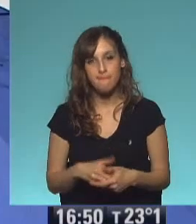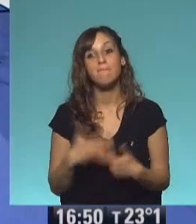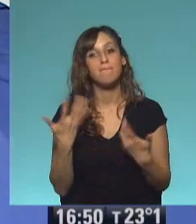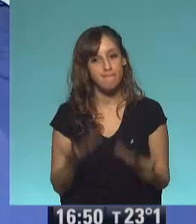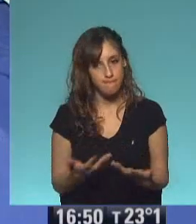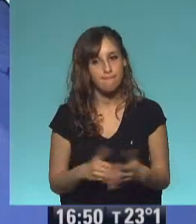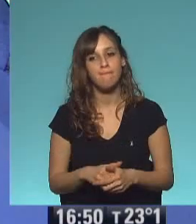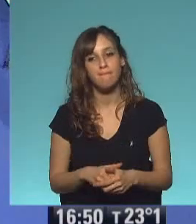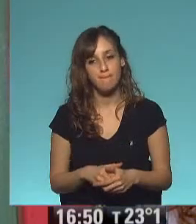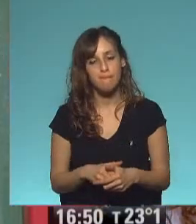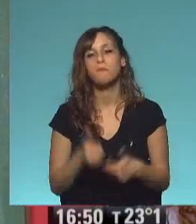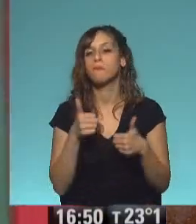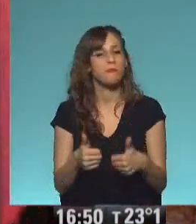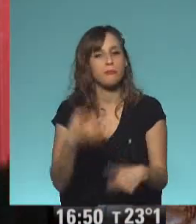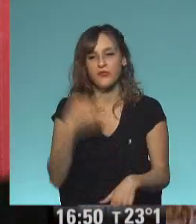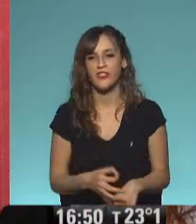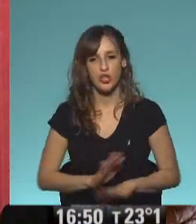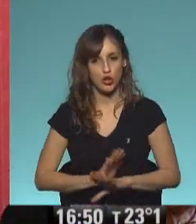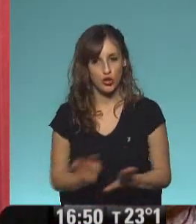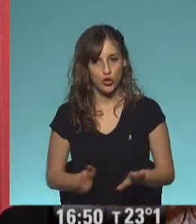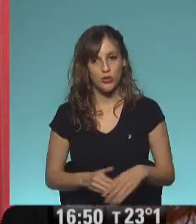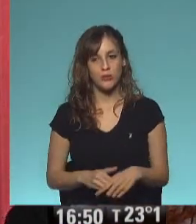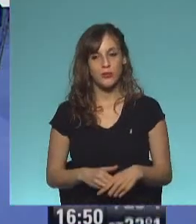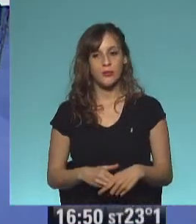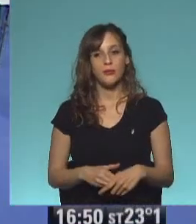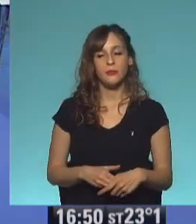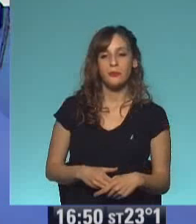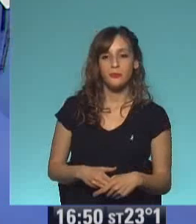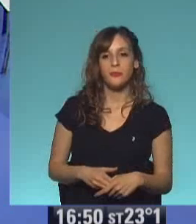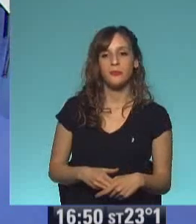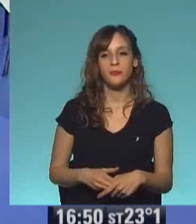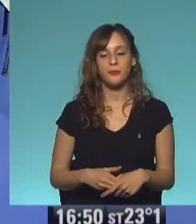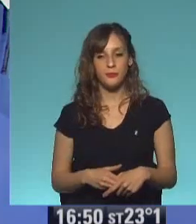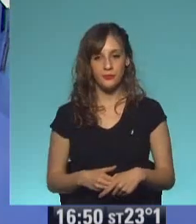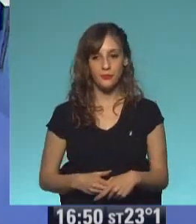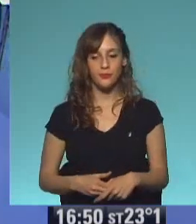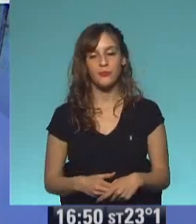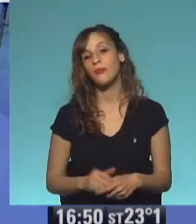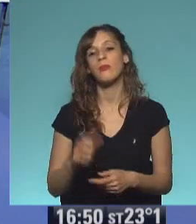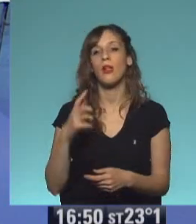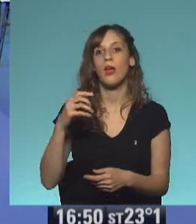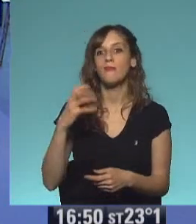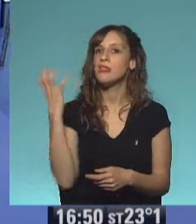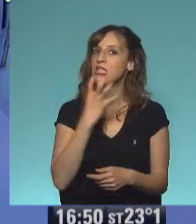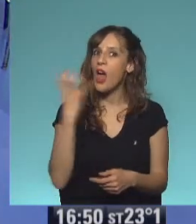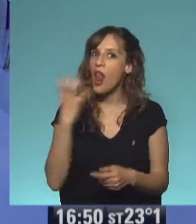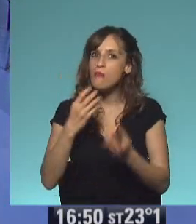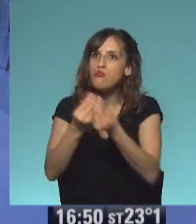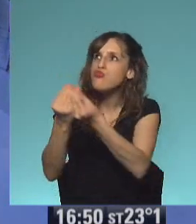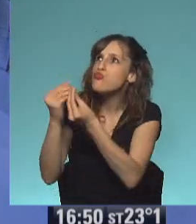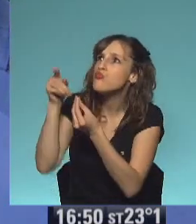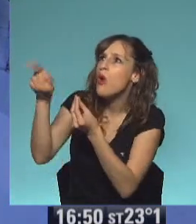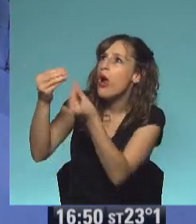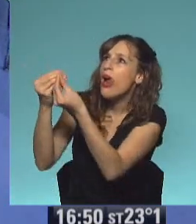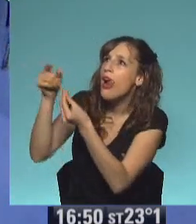agrega y le ponemos las manzanas activas las cuales tan altas como el árbol no estaba altas no